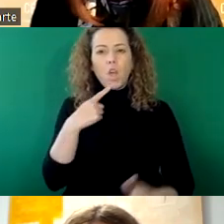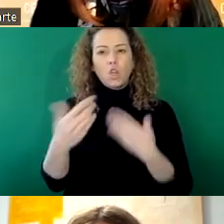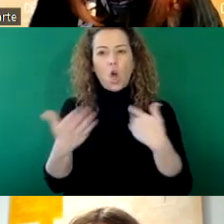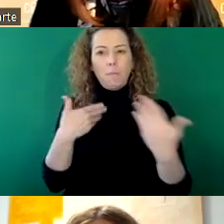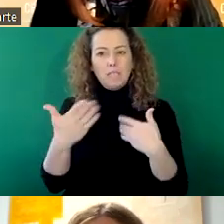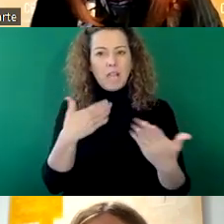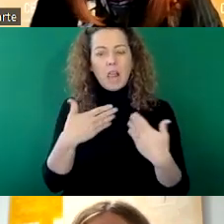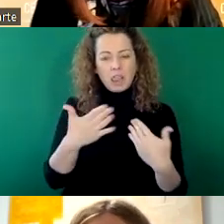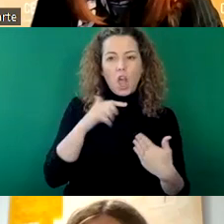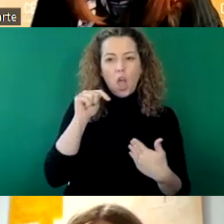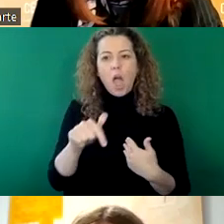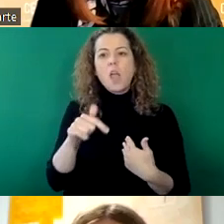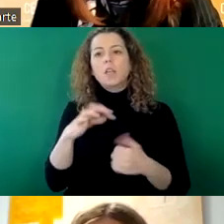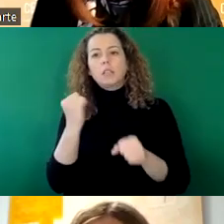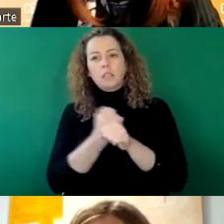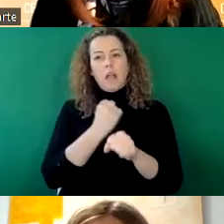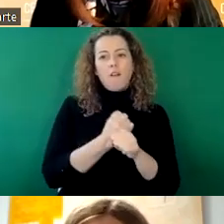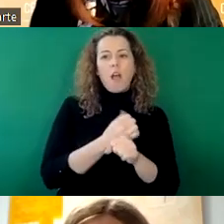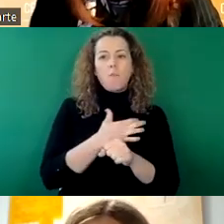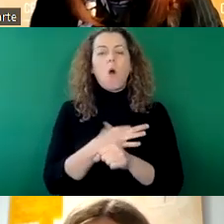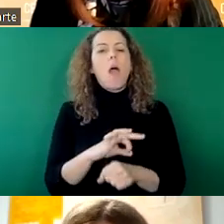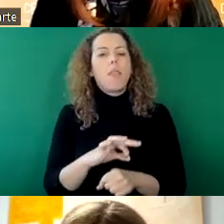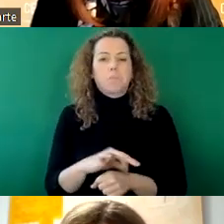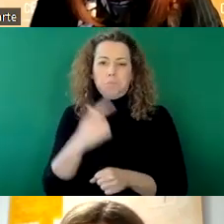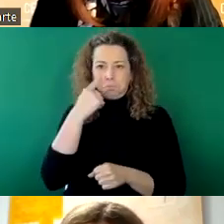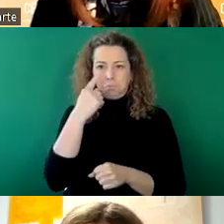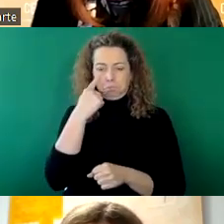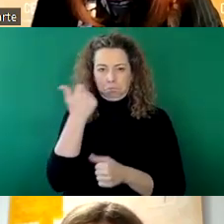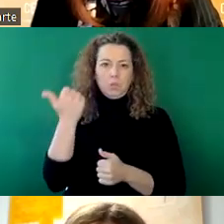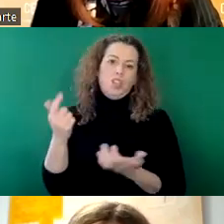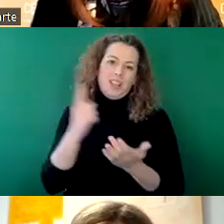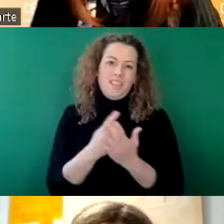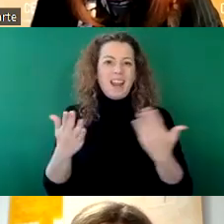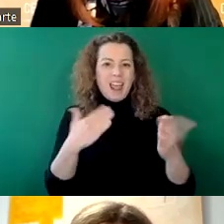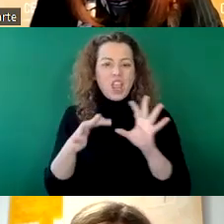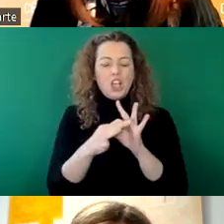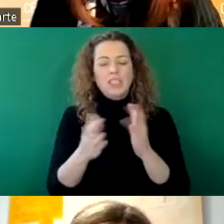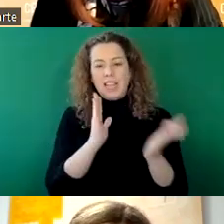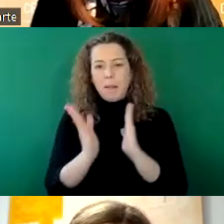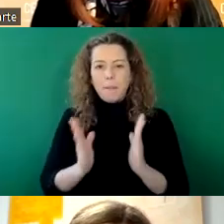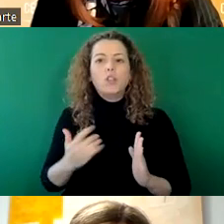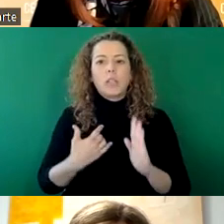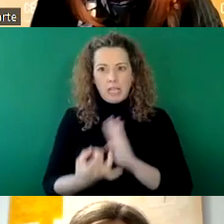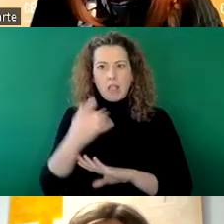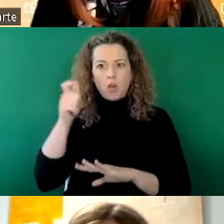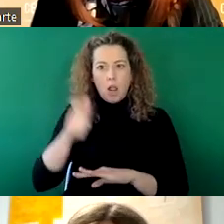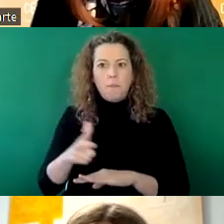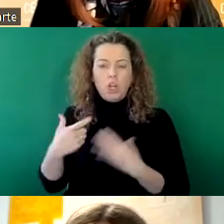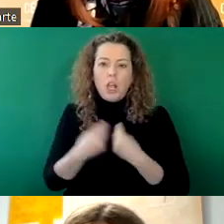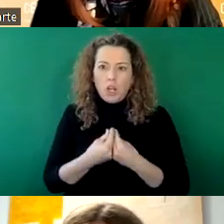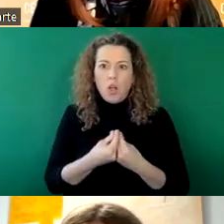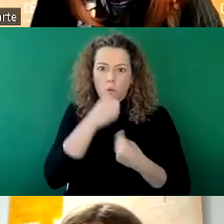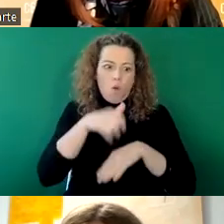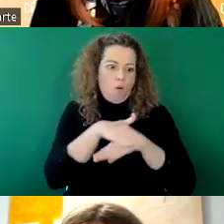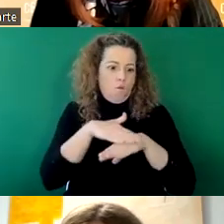conversación en la que podemos trabajar sobre todo de nuevo esa relación terapéutica que estamos creando con la persona como base